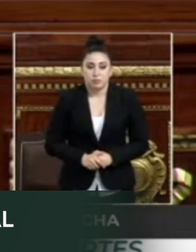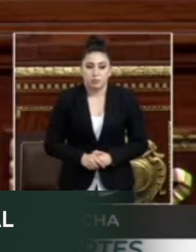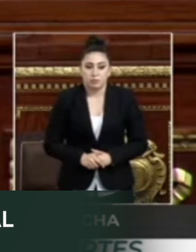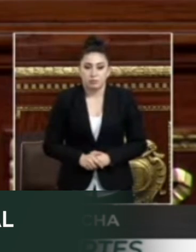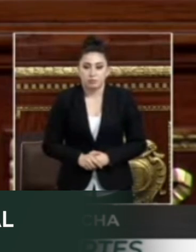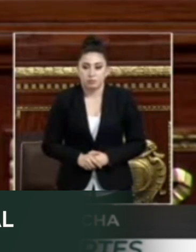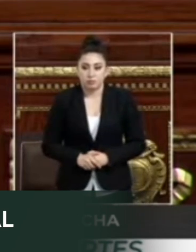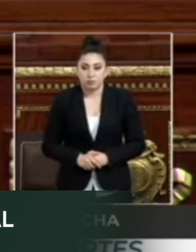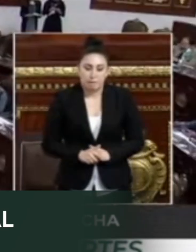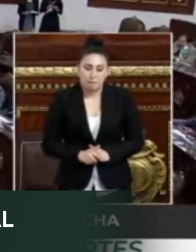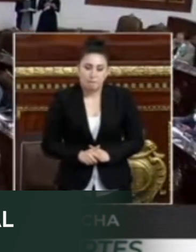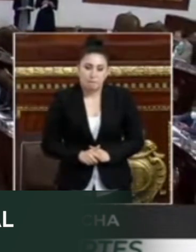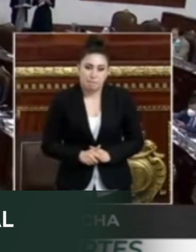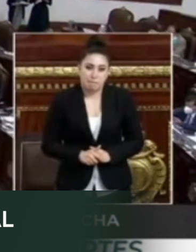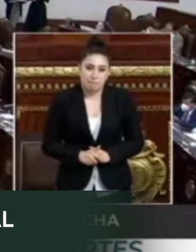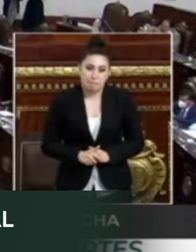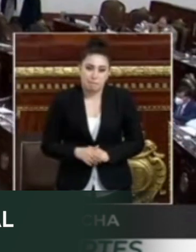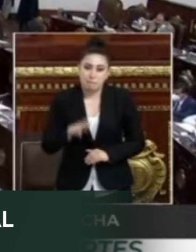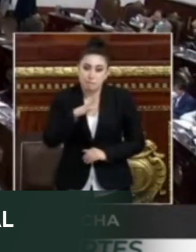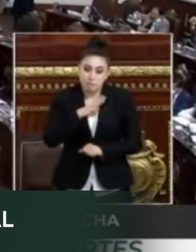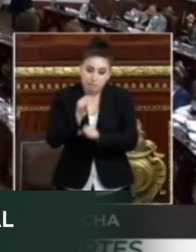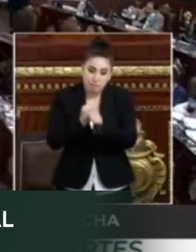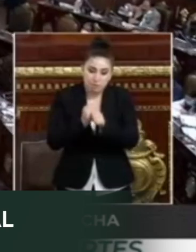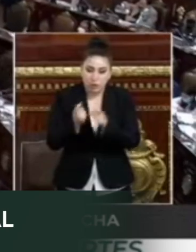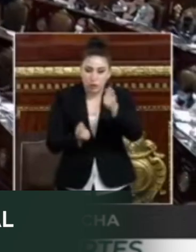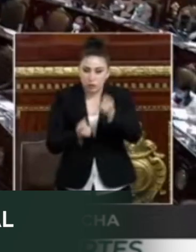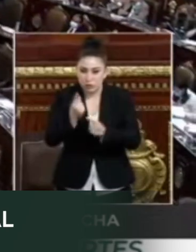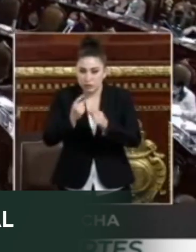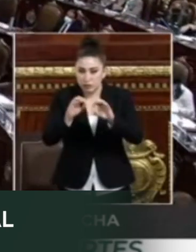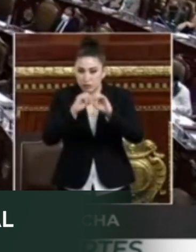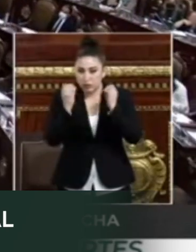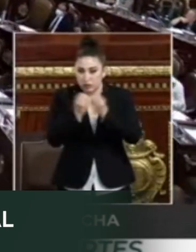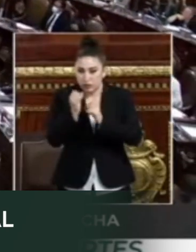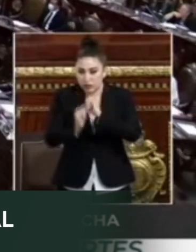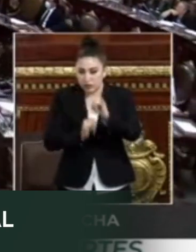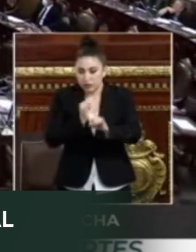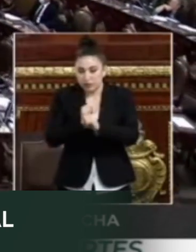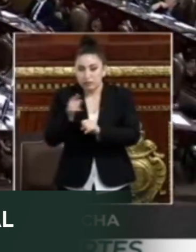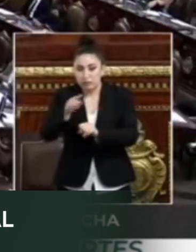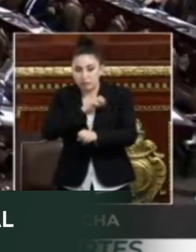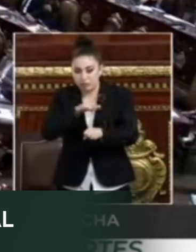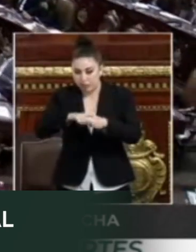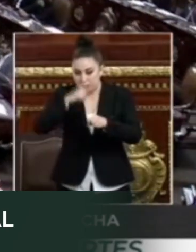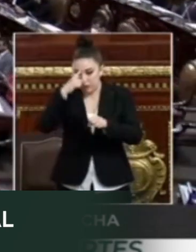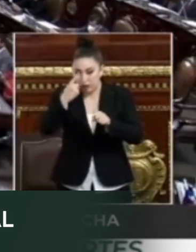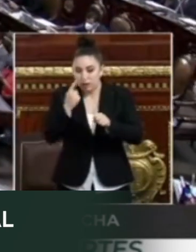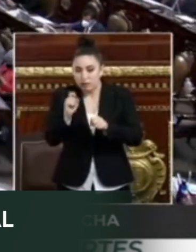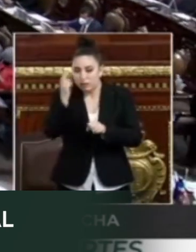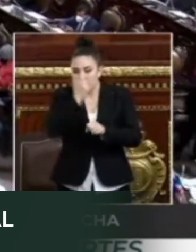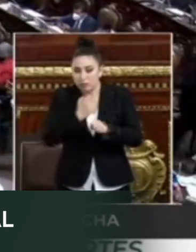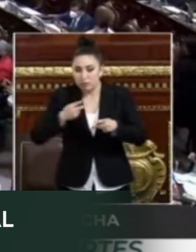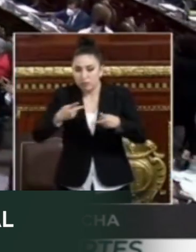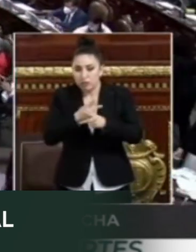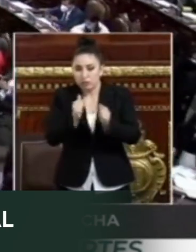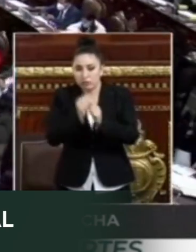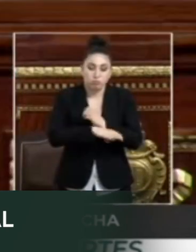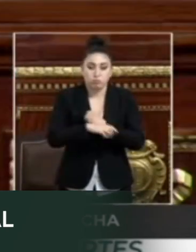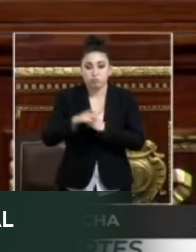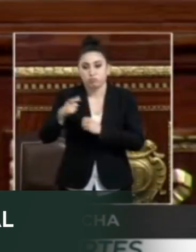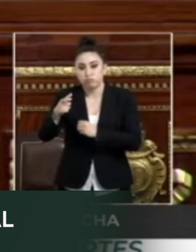15 años de cárcel a quien derribe, tale o destruya parcialmente o provoque la muerte de uno o más árboles en la Ciudad de